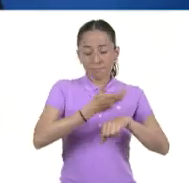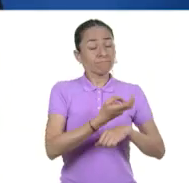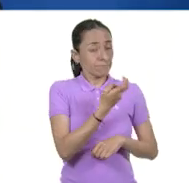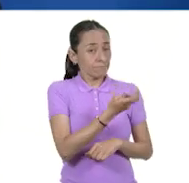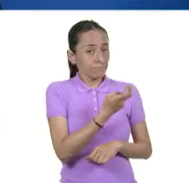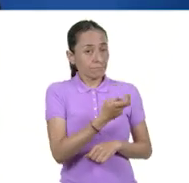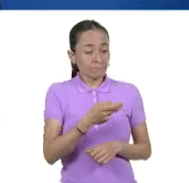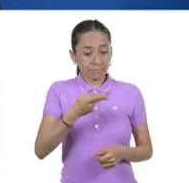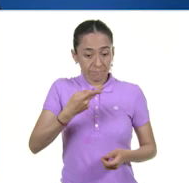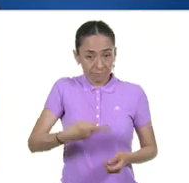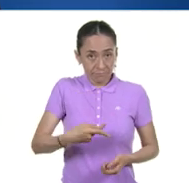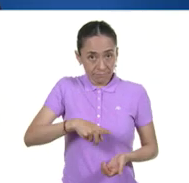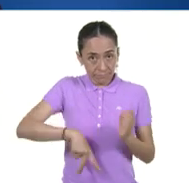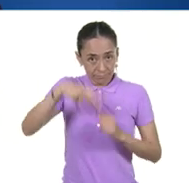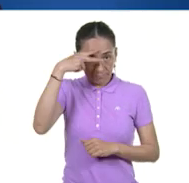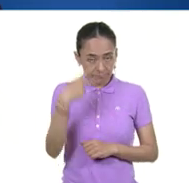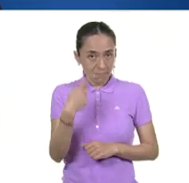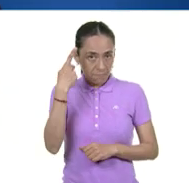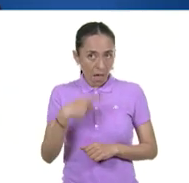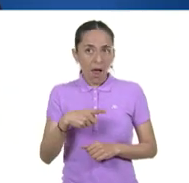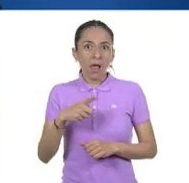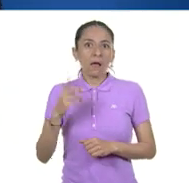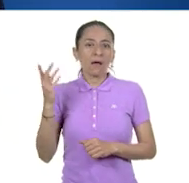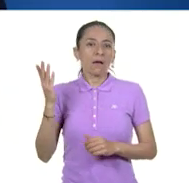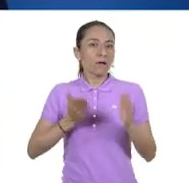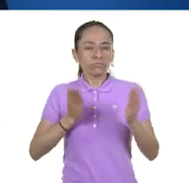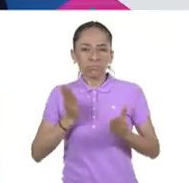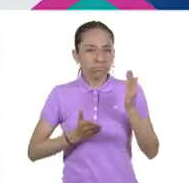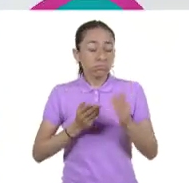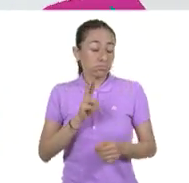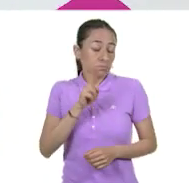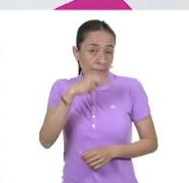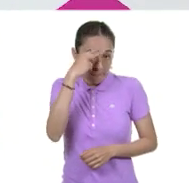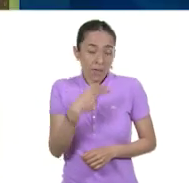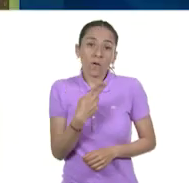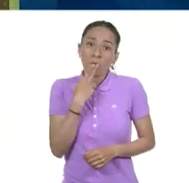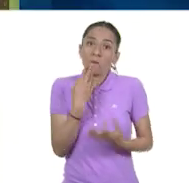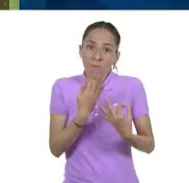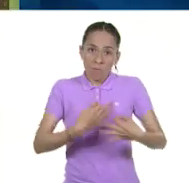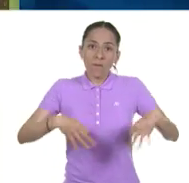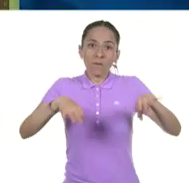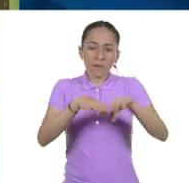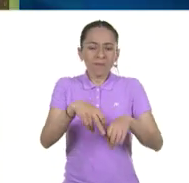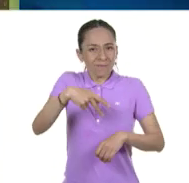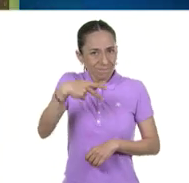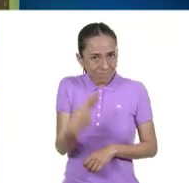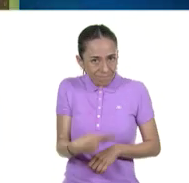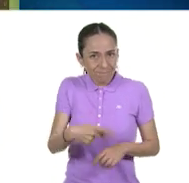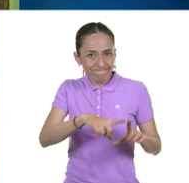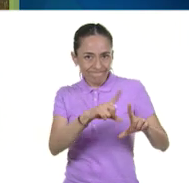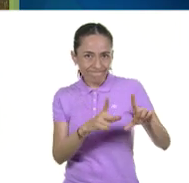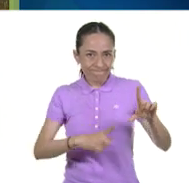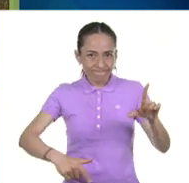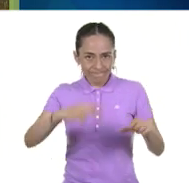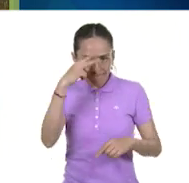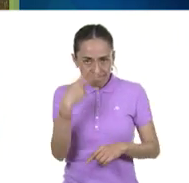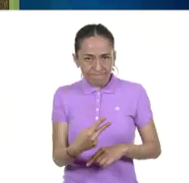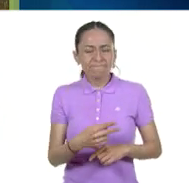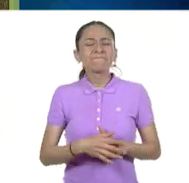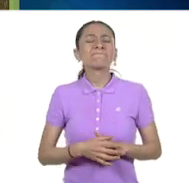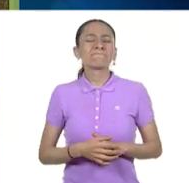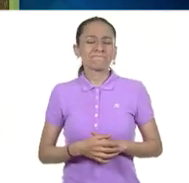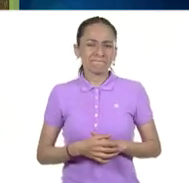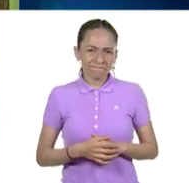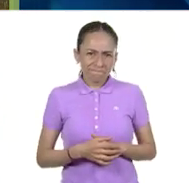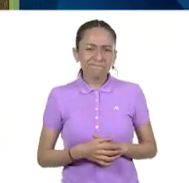papel de México en este flujo migratorio es muy destacado. Nuestro país cuenta con el mayor